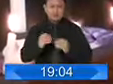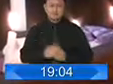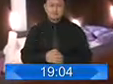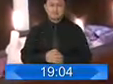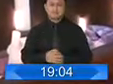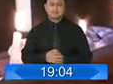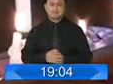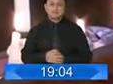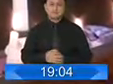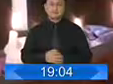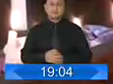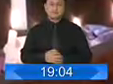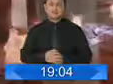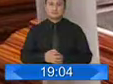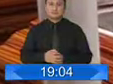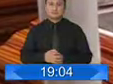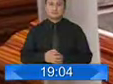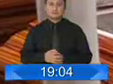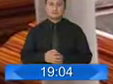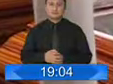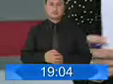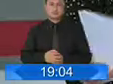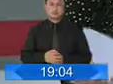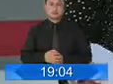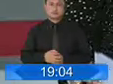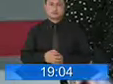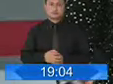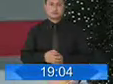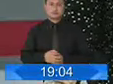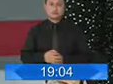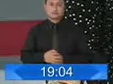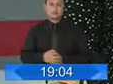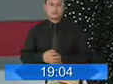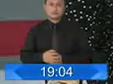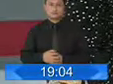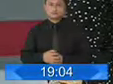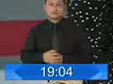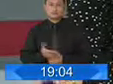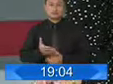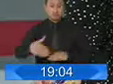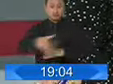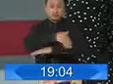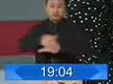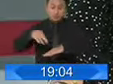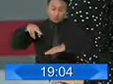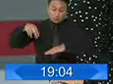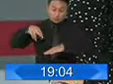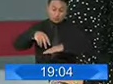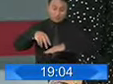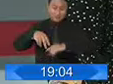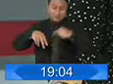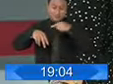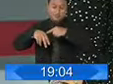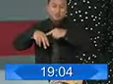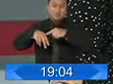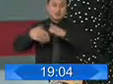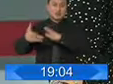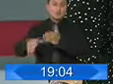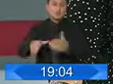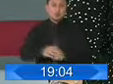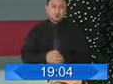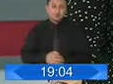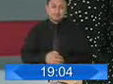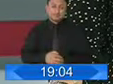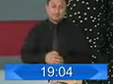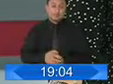Bolívar, informó Darwin Altamirano. El intentar cruzar una carretera le habría costado la vida a una persona de la tercera